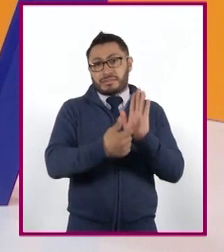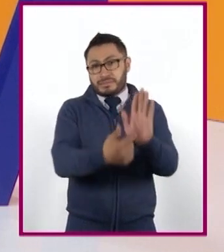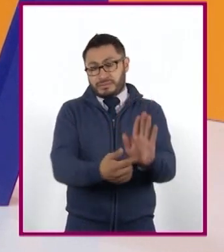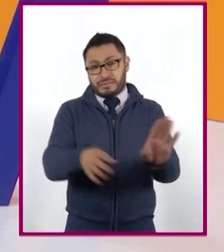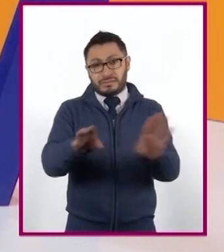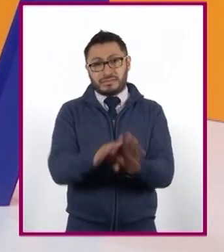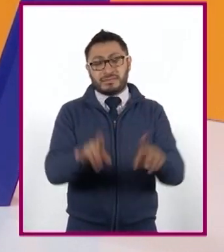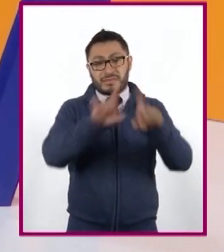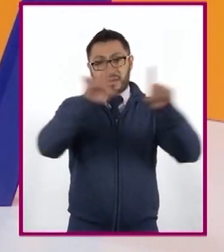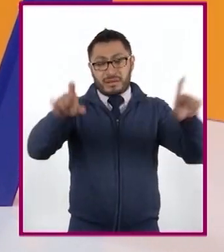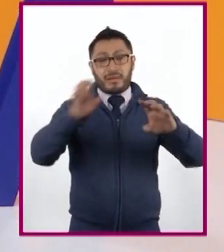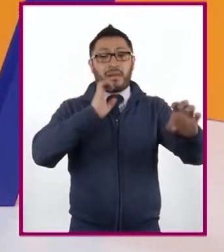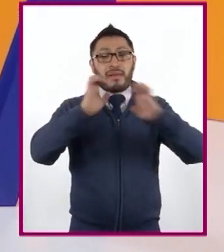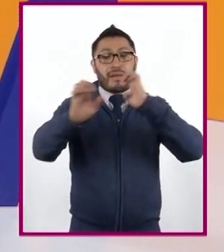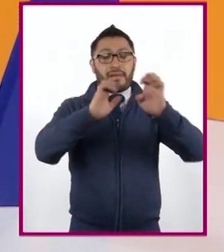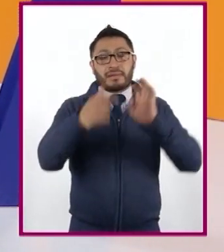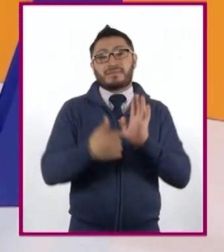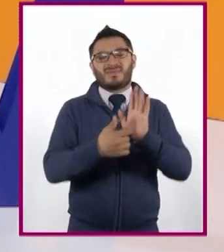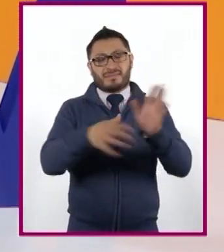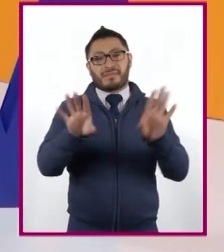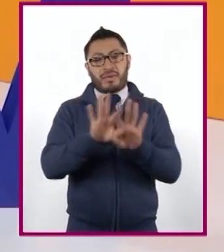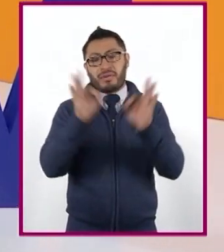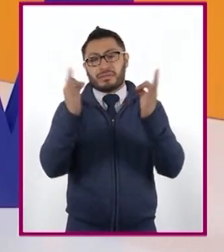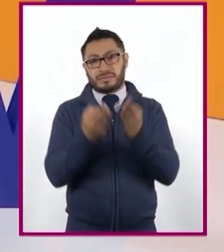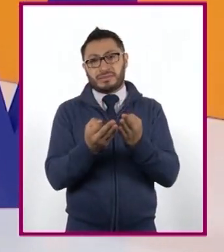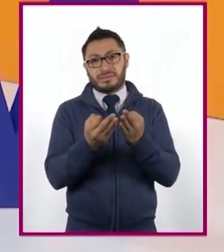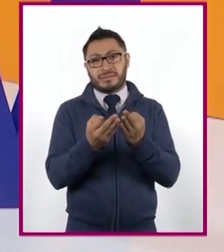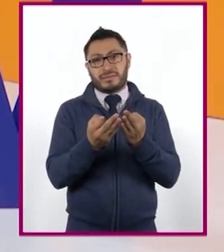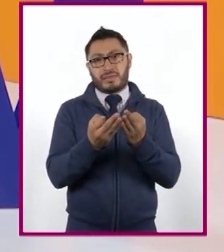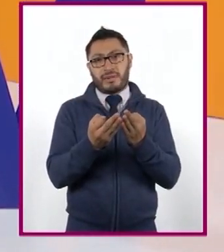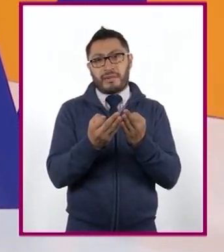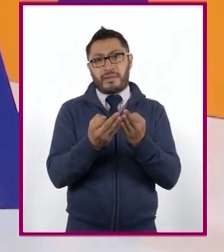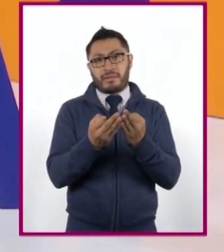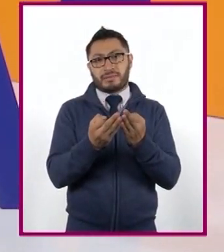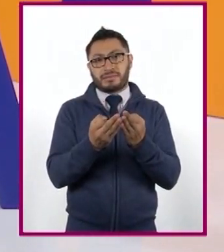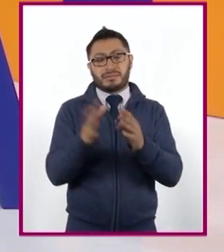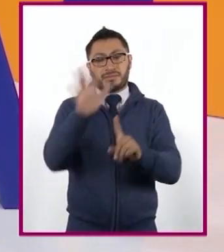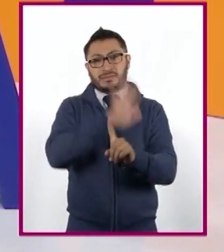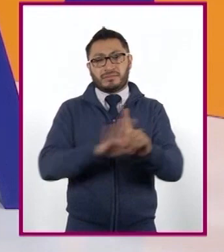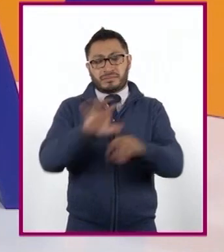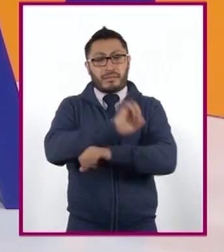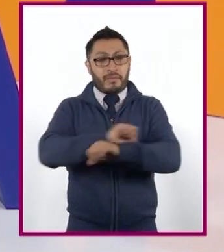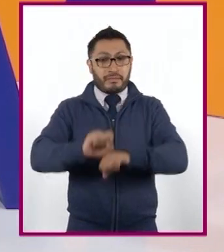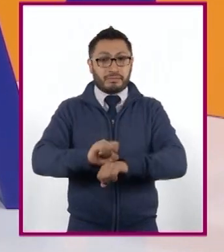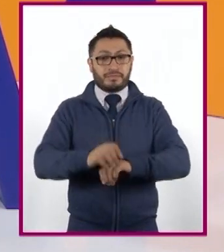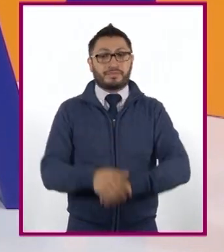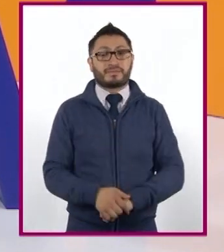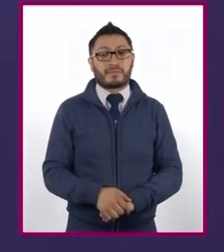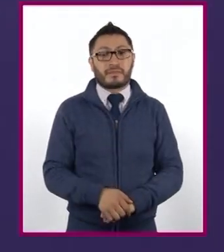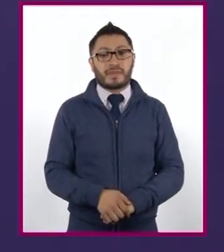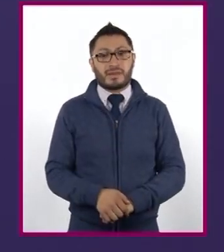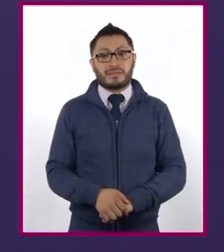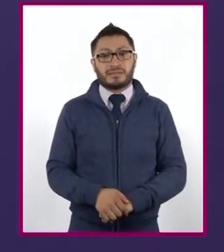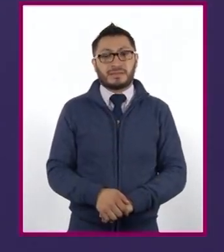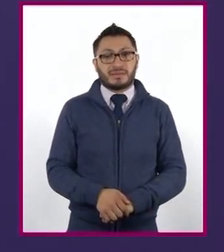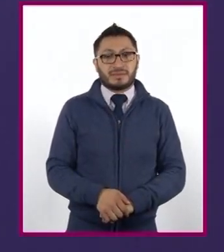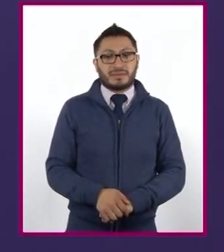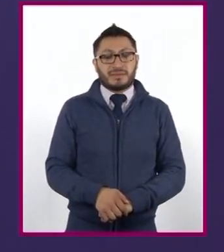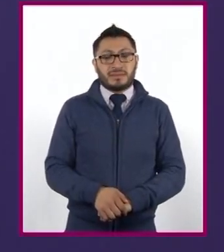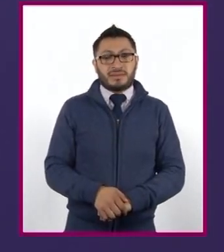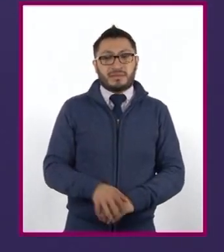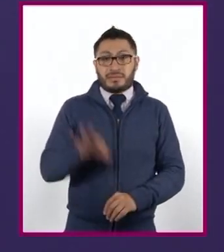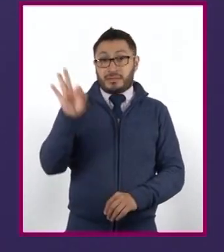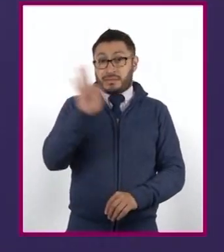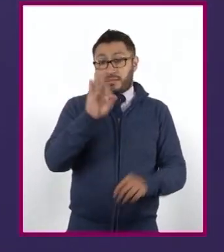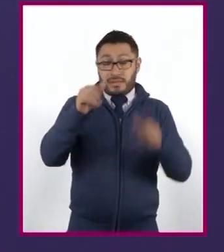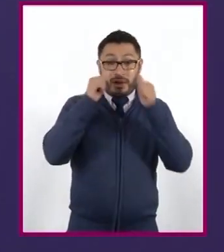fragmento de entrevista que muestra las estrategias que apelan a la sensibilidad. Si ponen